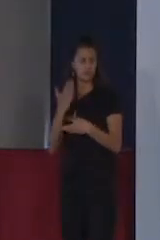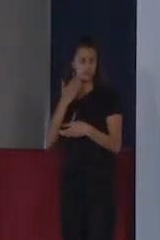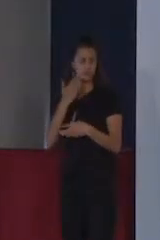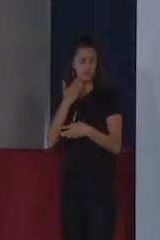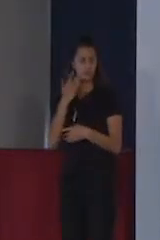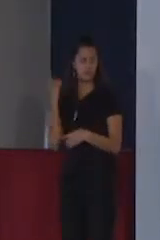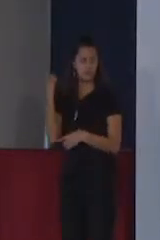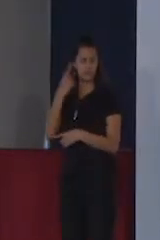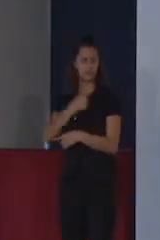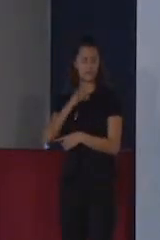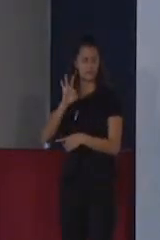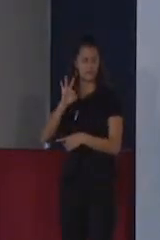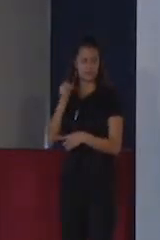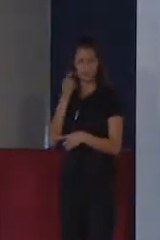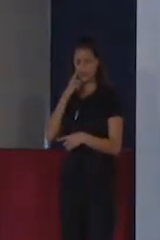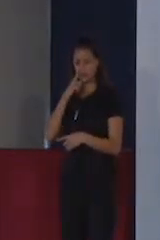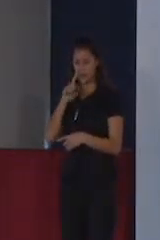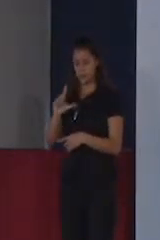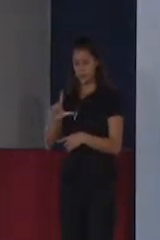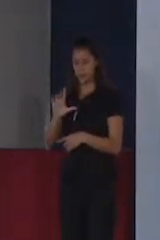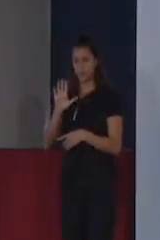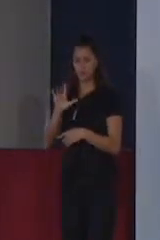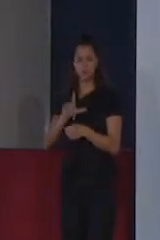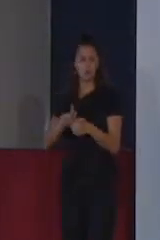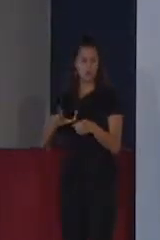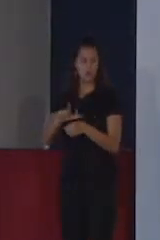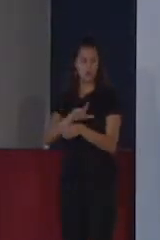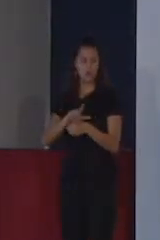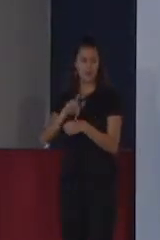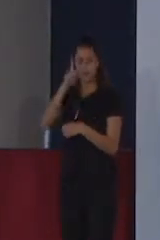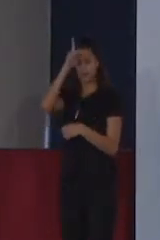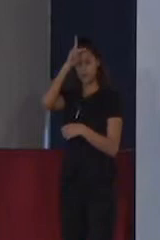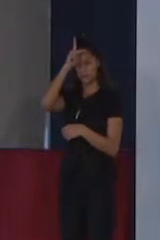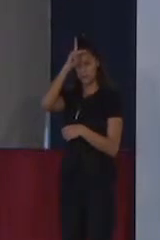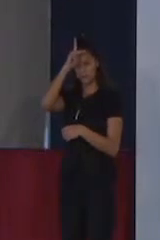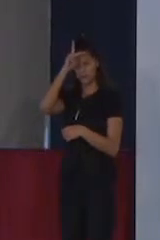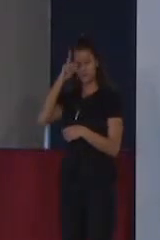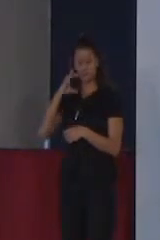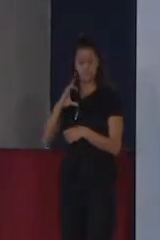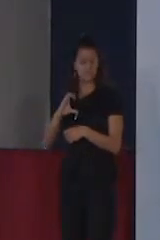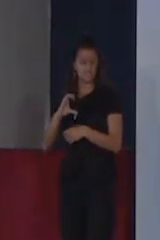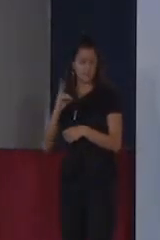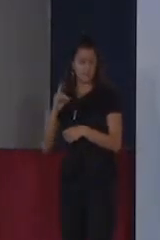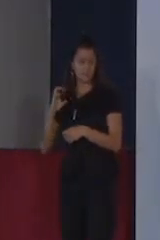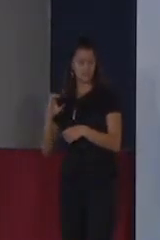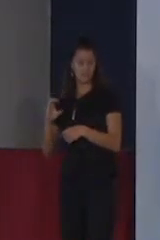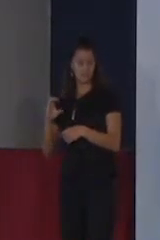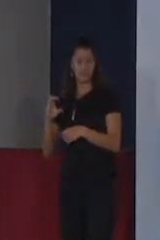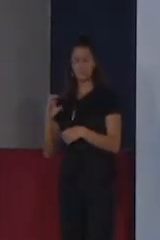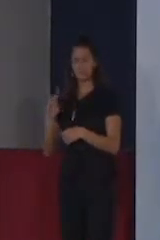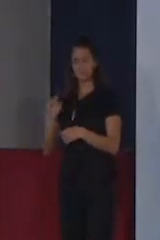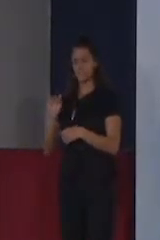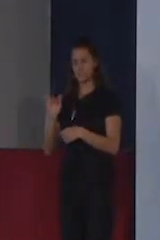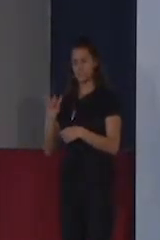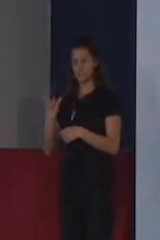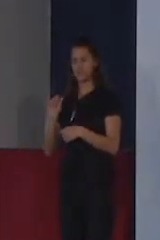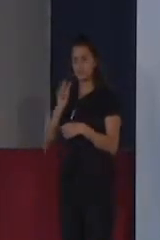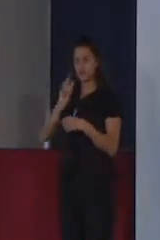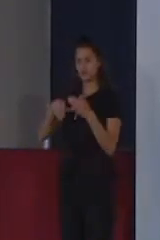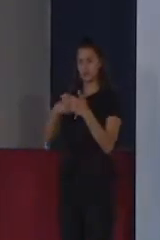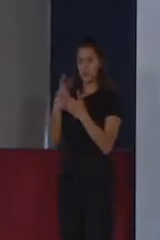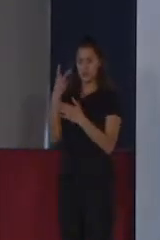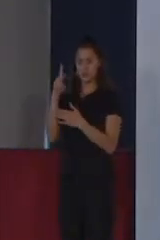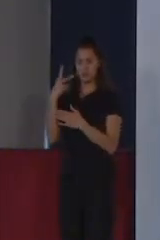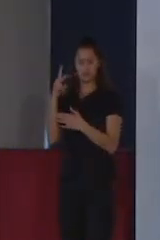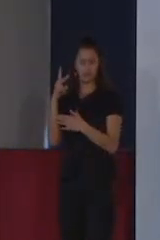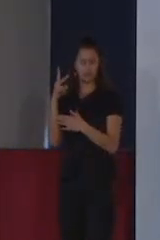día 30 de julio en la localidad de Kennedy, en el CDC de Britalia, de 8 a 12 del día. En